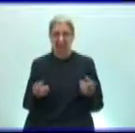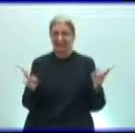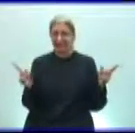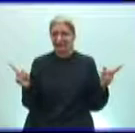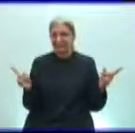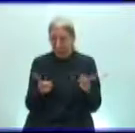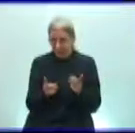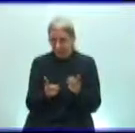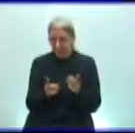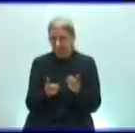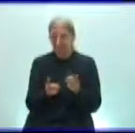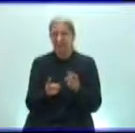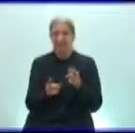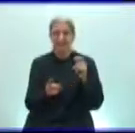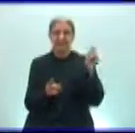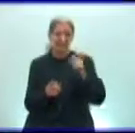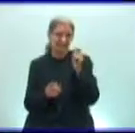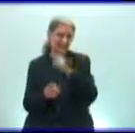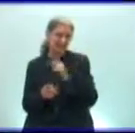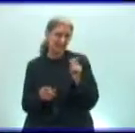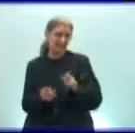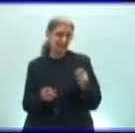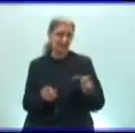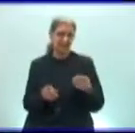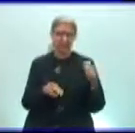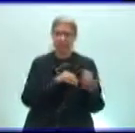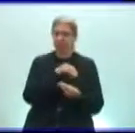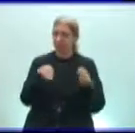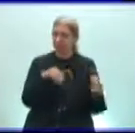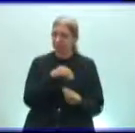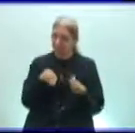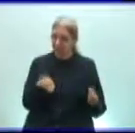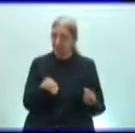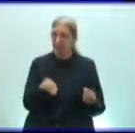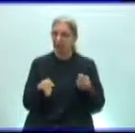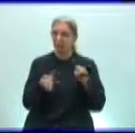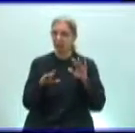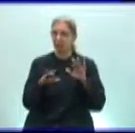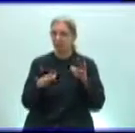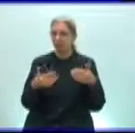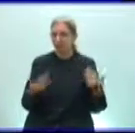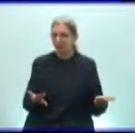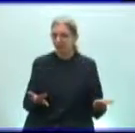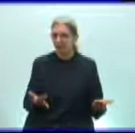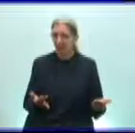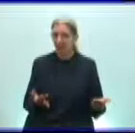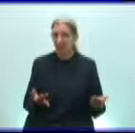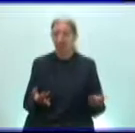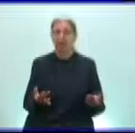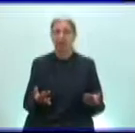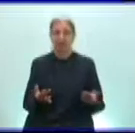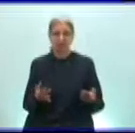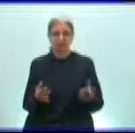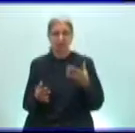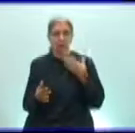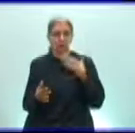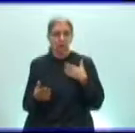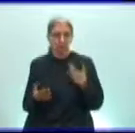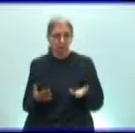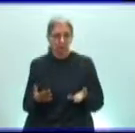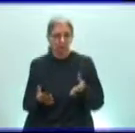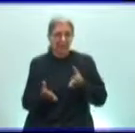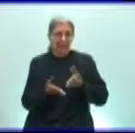a reducir los términos semejantes y transponer. ¿Verdad? Al reducir, observen, nos queda una ecuación